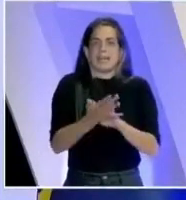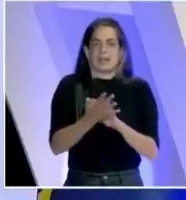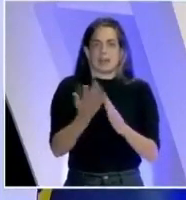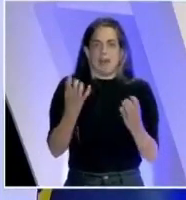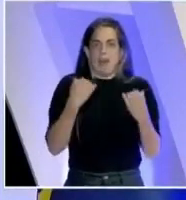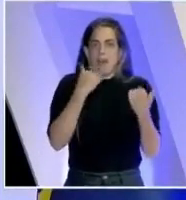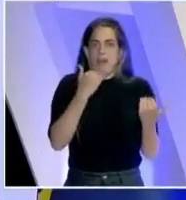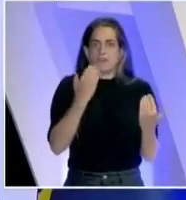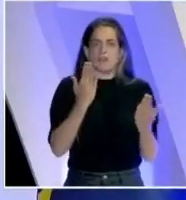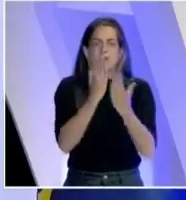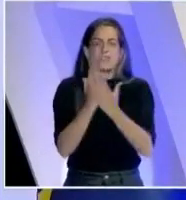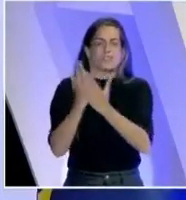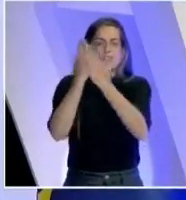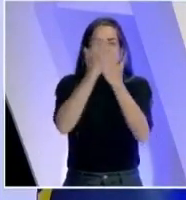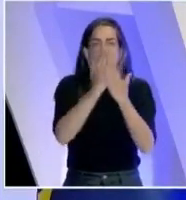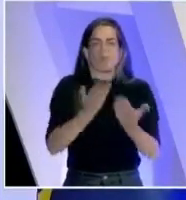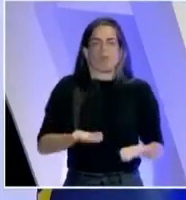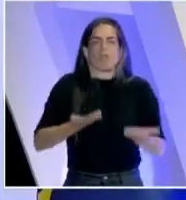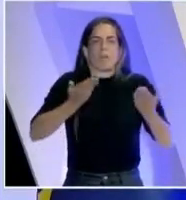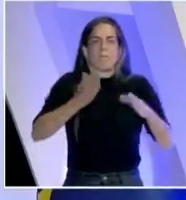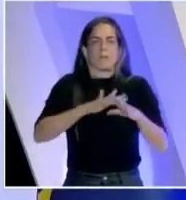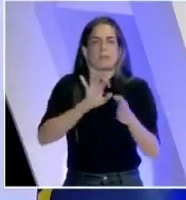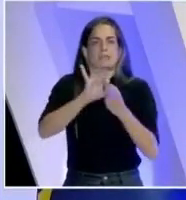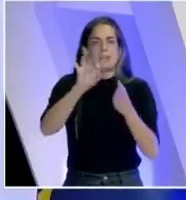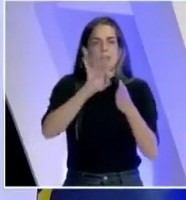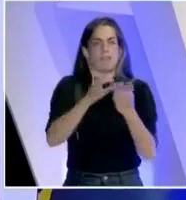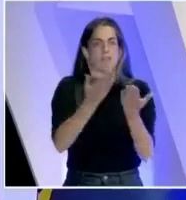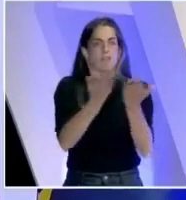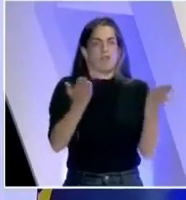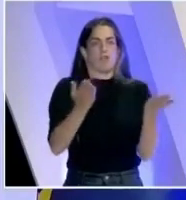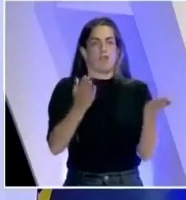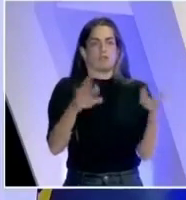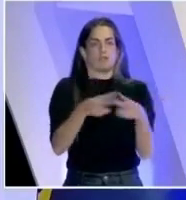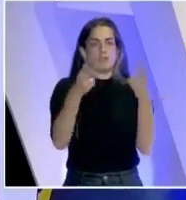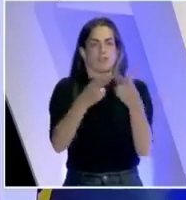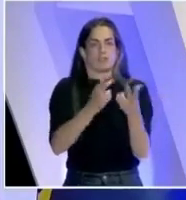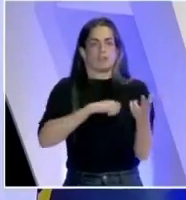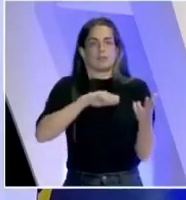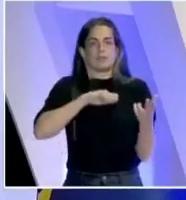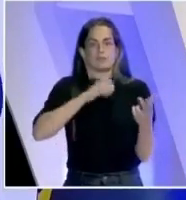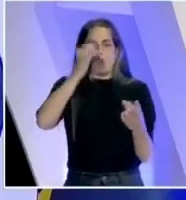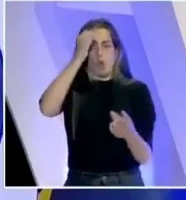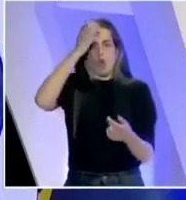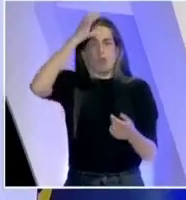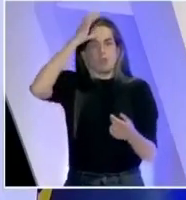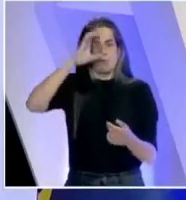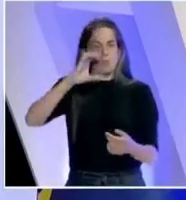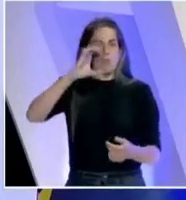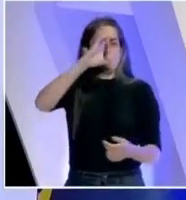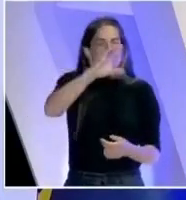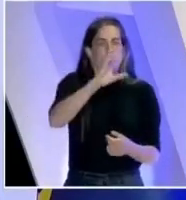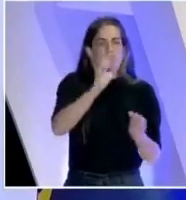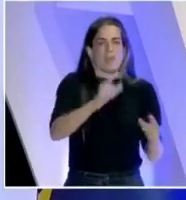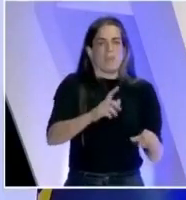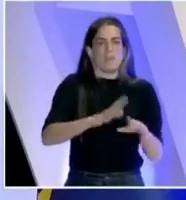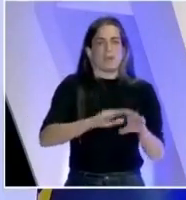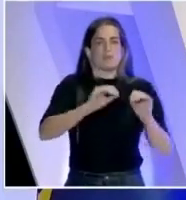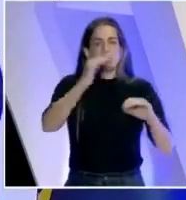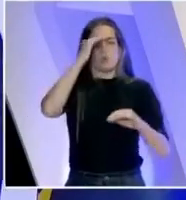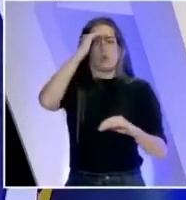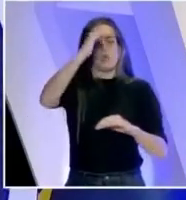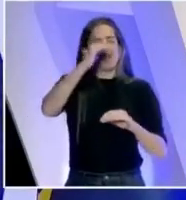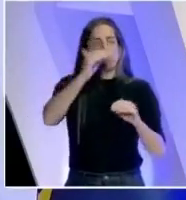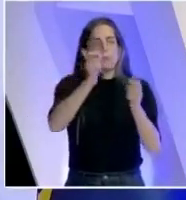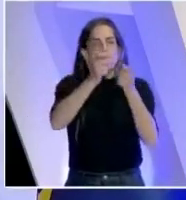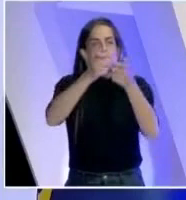pone al servicio de la sociedad española todo su conocimiento para ayudarla a ampliar sus